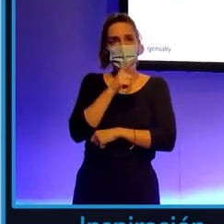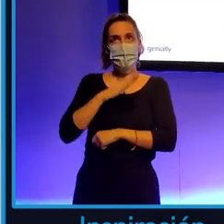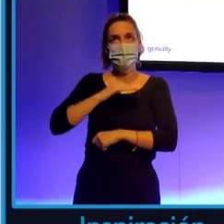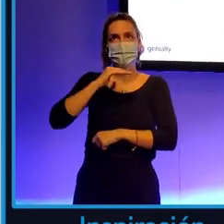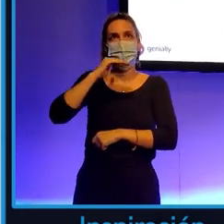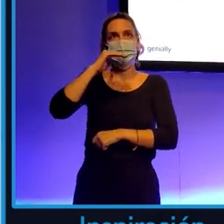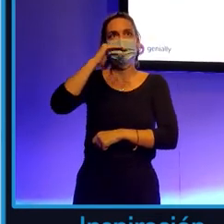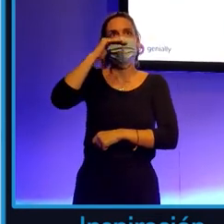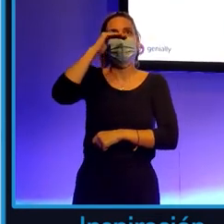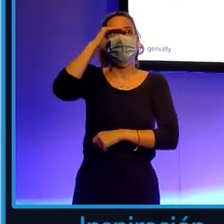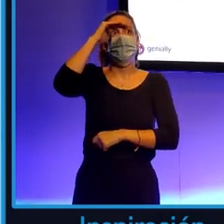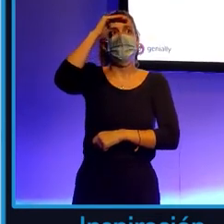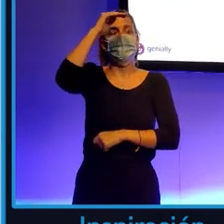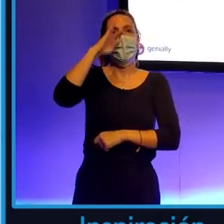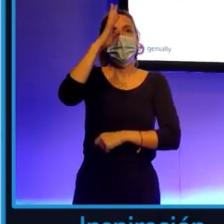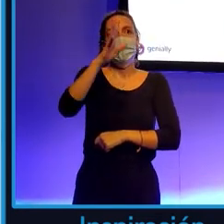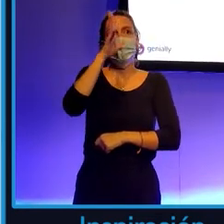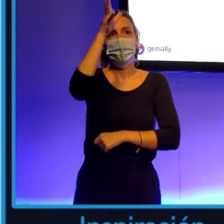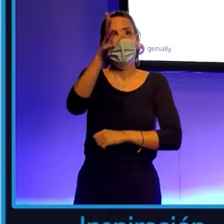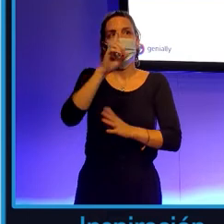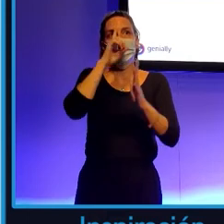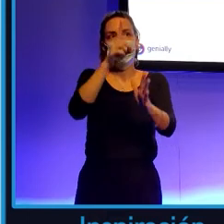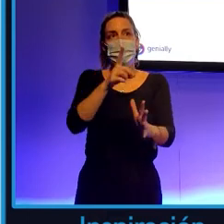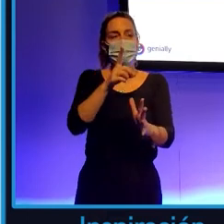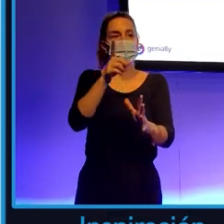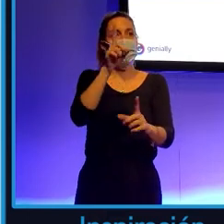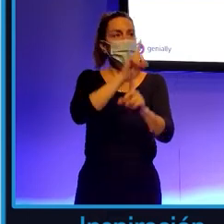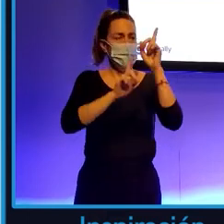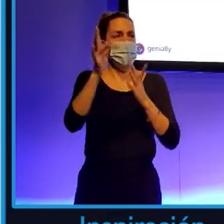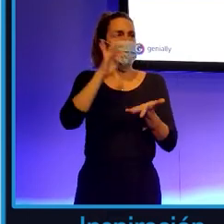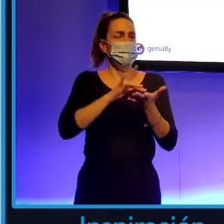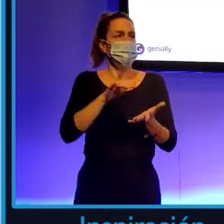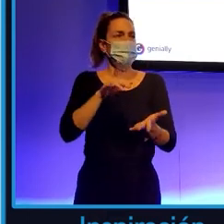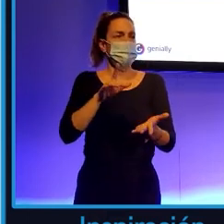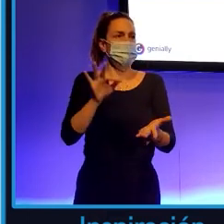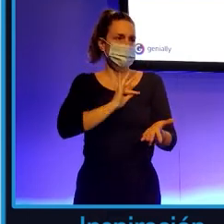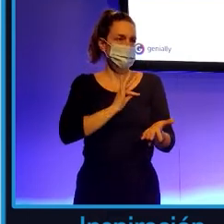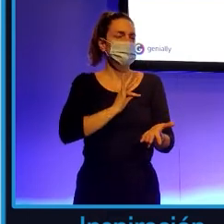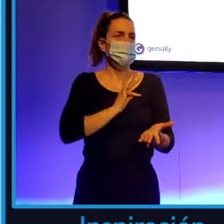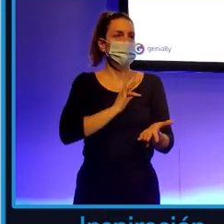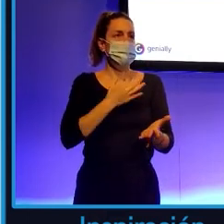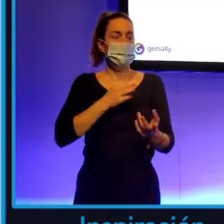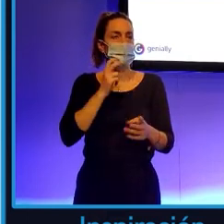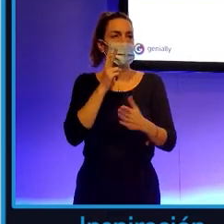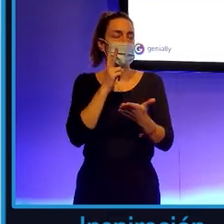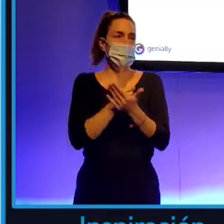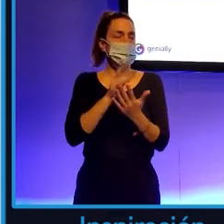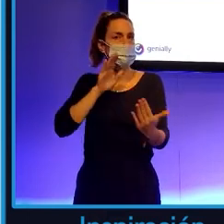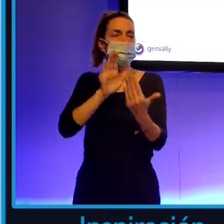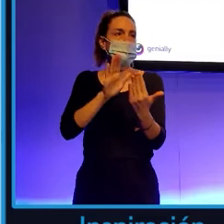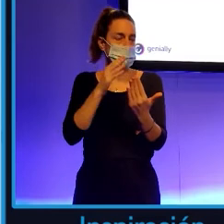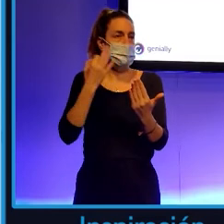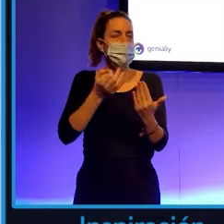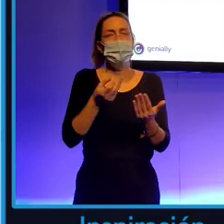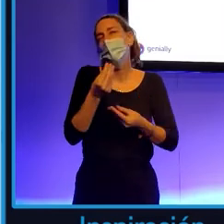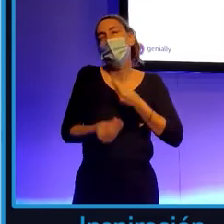dentro de cuatro o cinco años o seis el problema o enfrentarse a este reto vale aquí